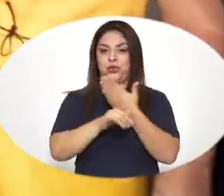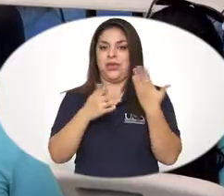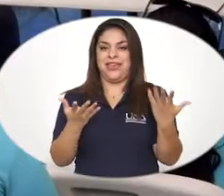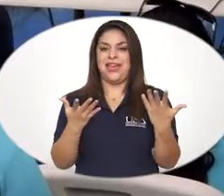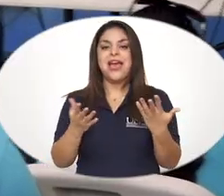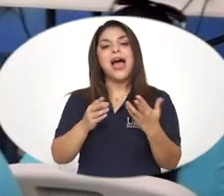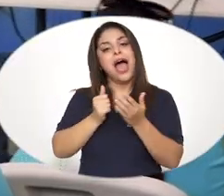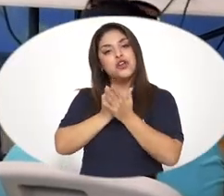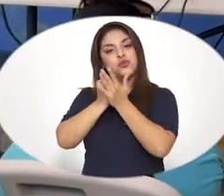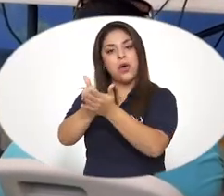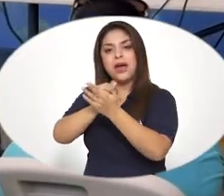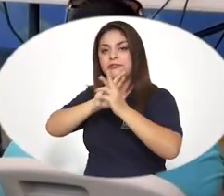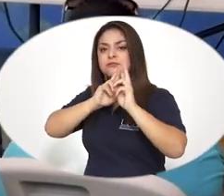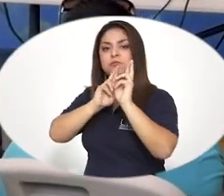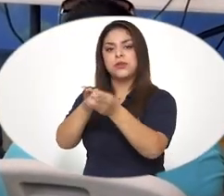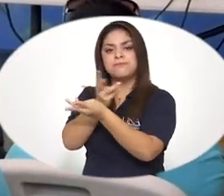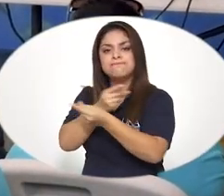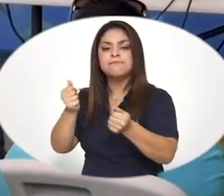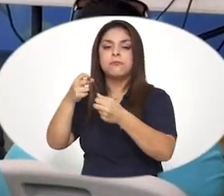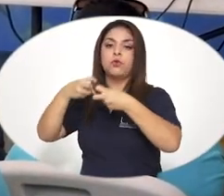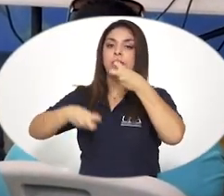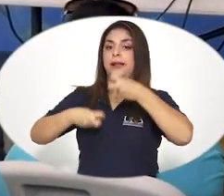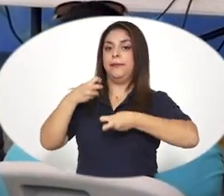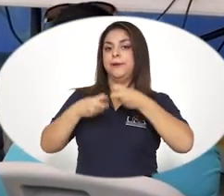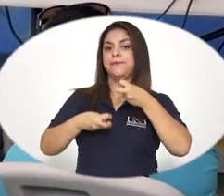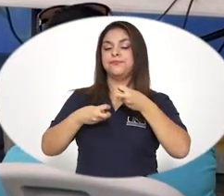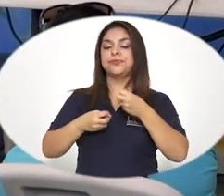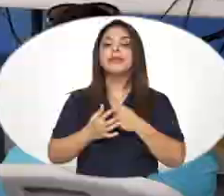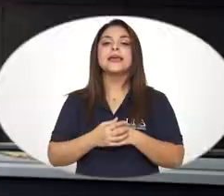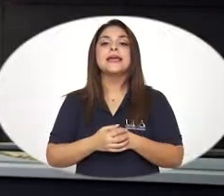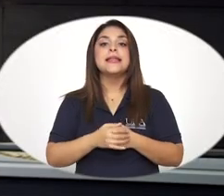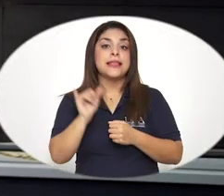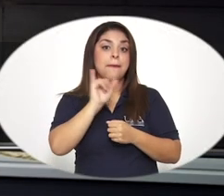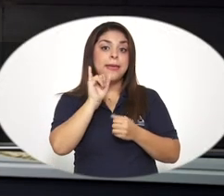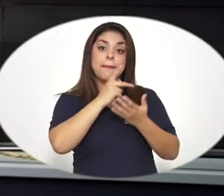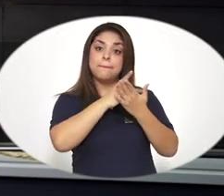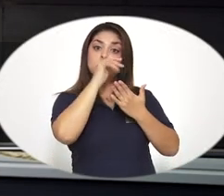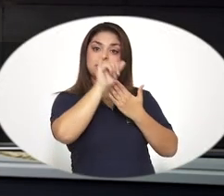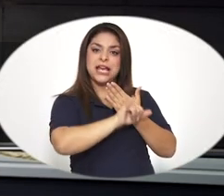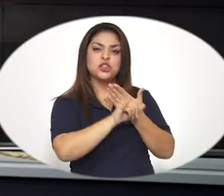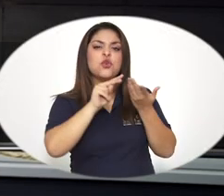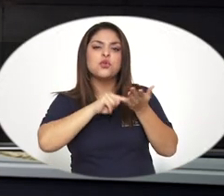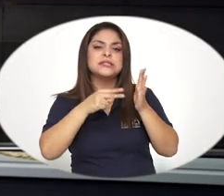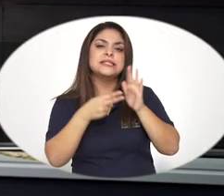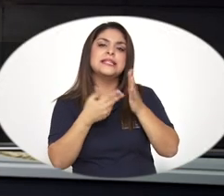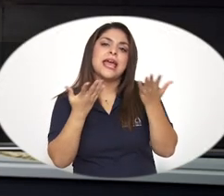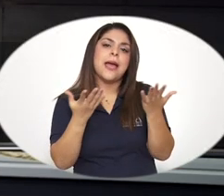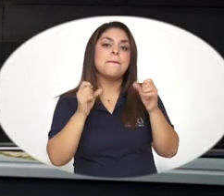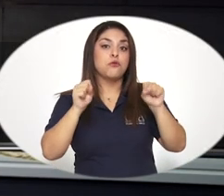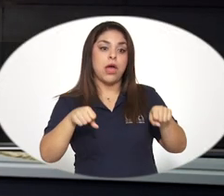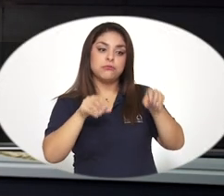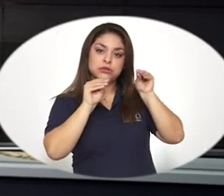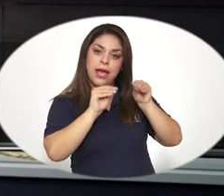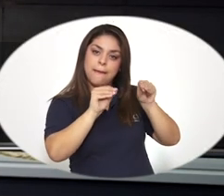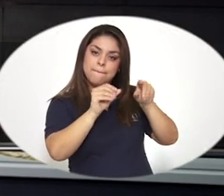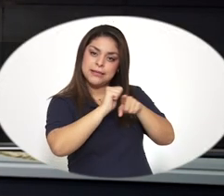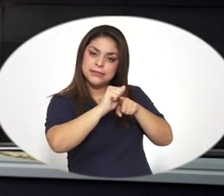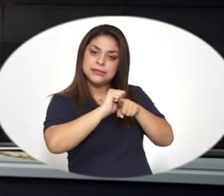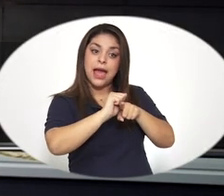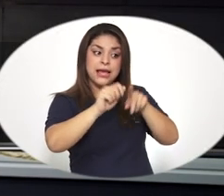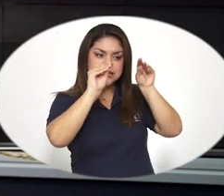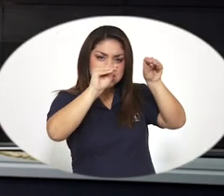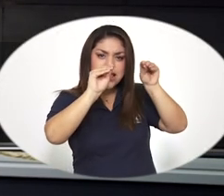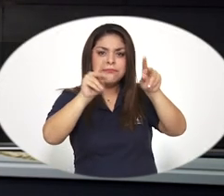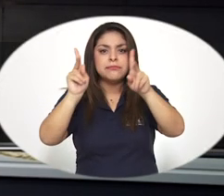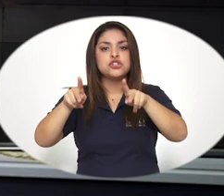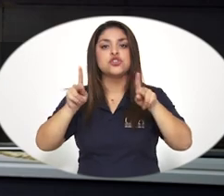proyecto que diera respuesta a esta problemática. Parte del proyecto también consiste en que podamos capacitar y